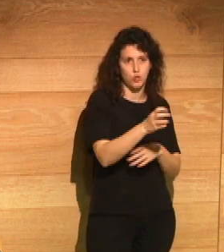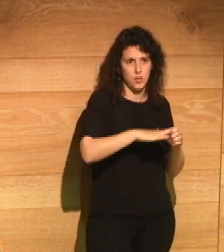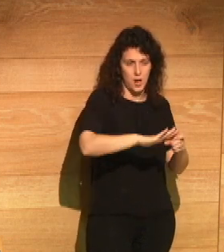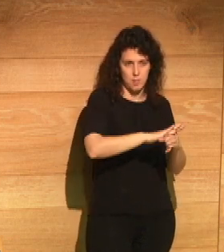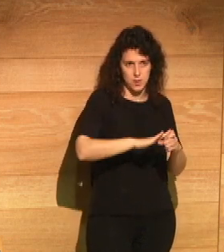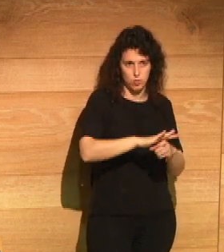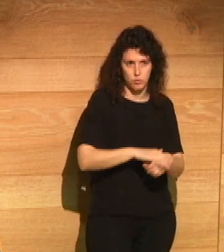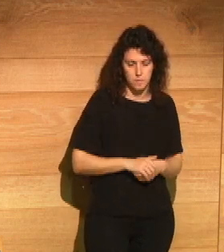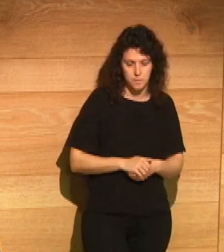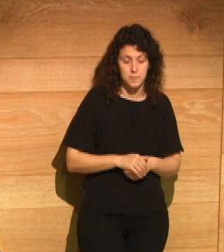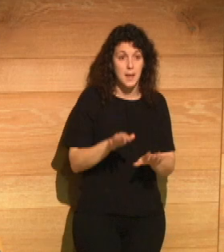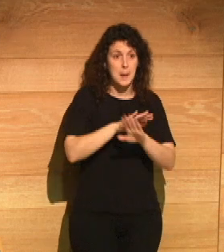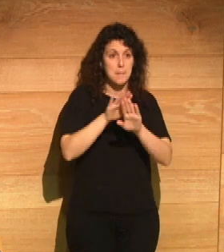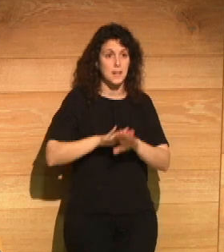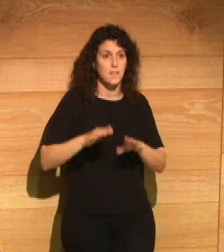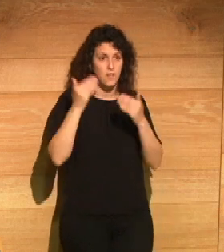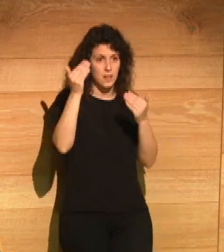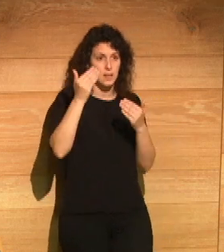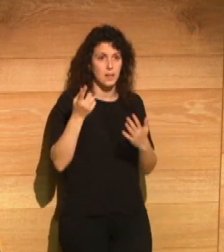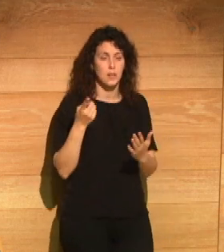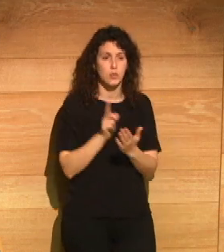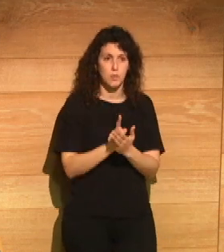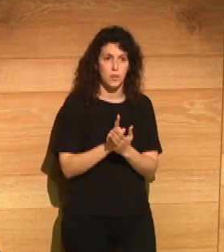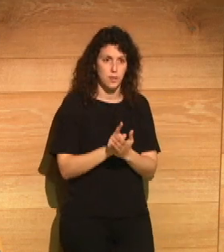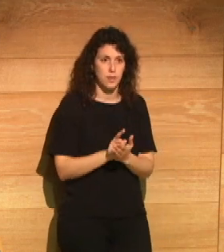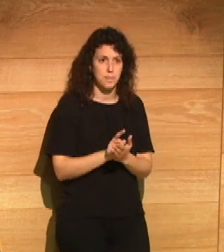ámbitos. Para terminar y felicitarte otra vez